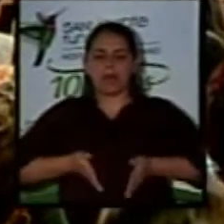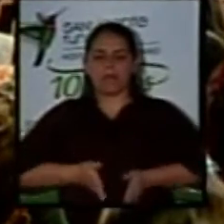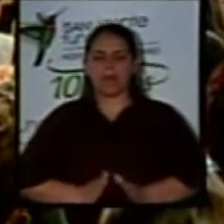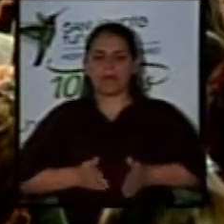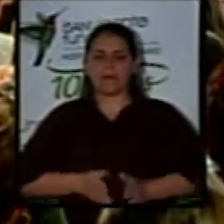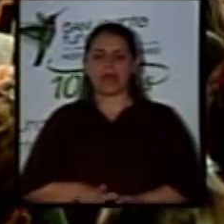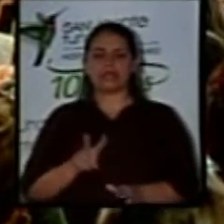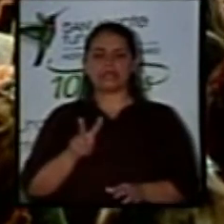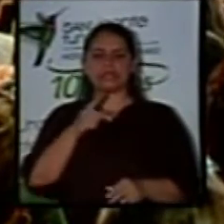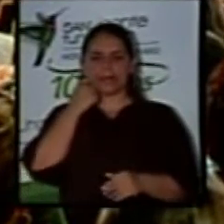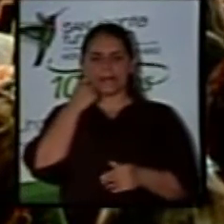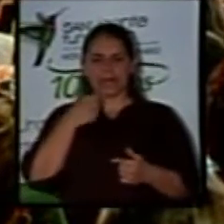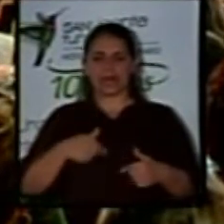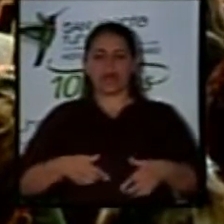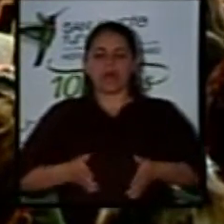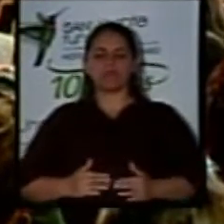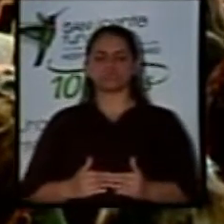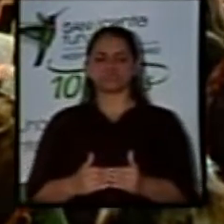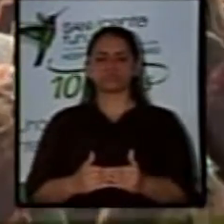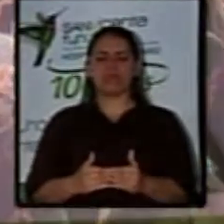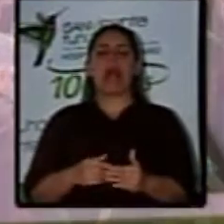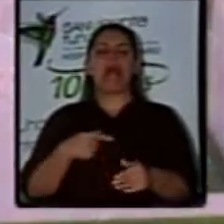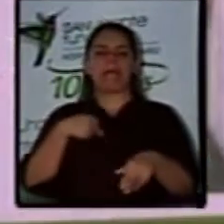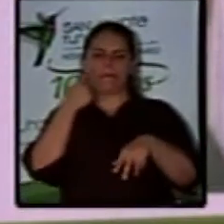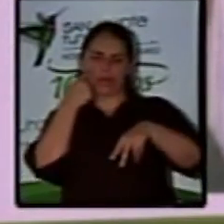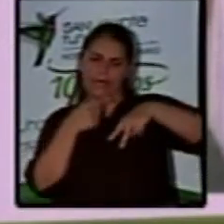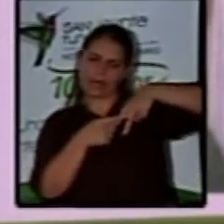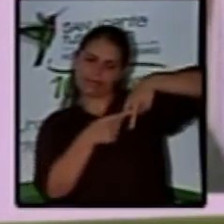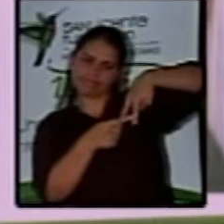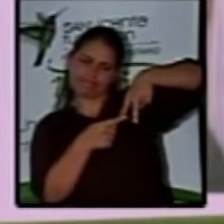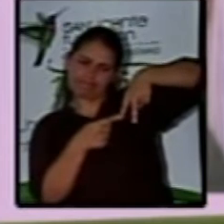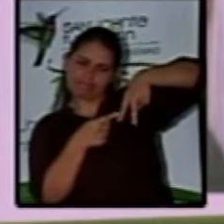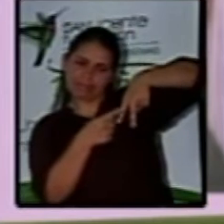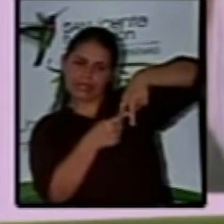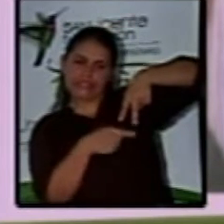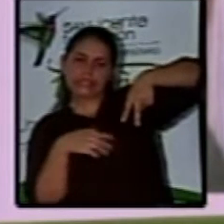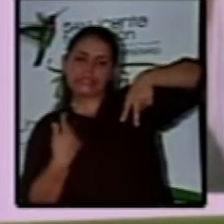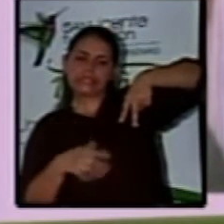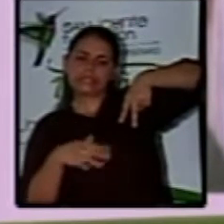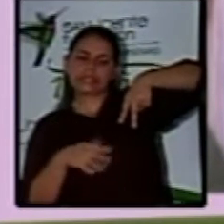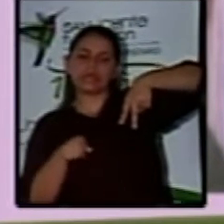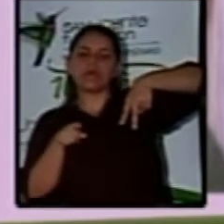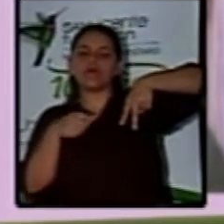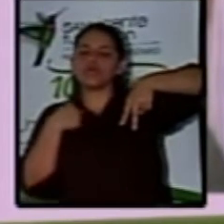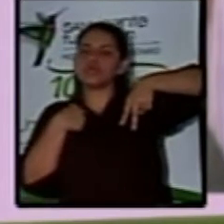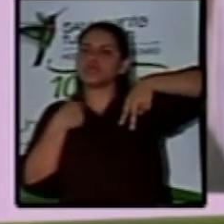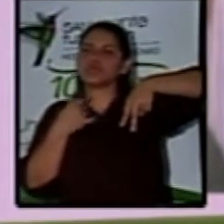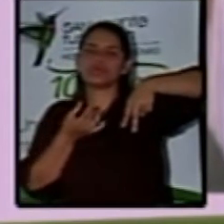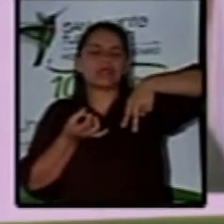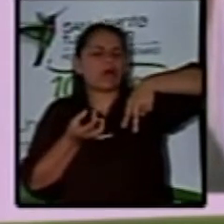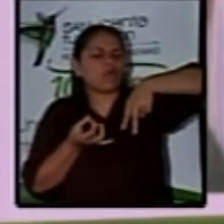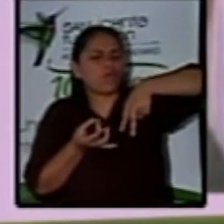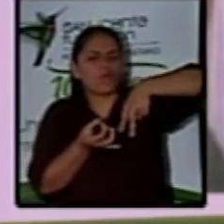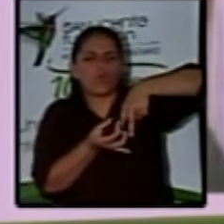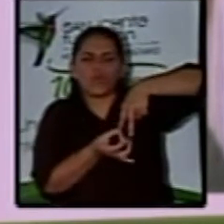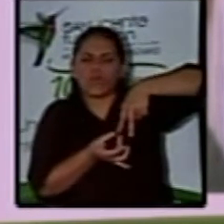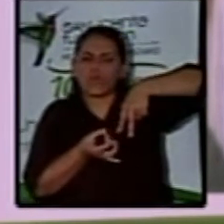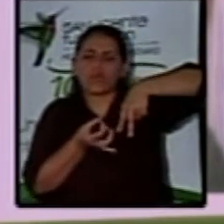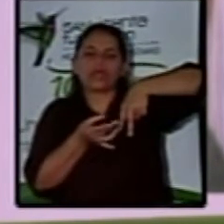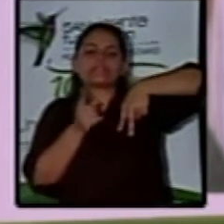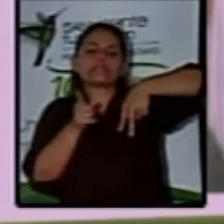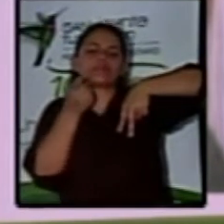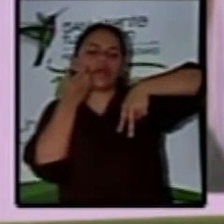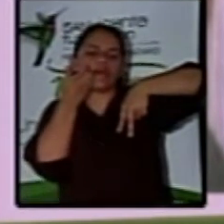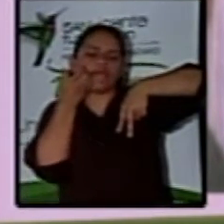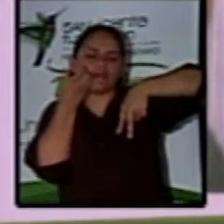ver la gran cantidad de dilataciones varicosas, no solamente porque estéticamente la molestan, sino que la paciente ya tiene